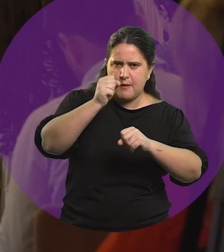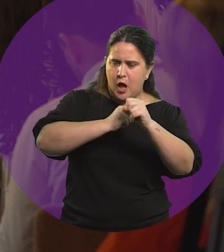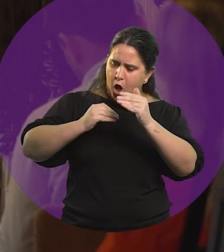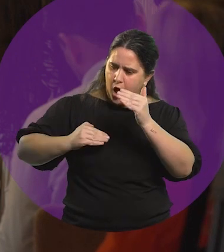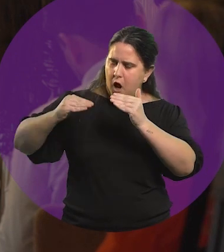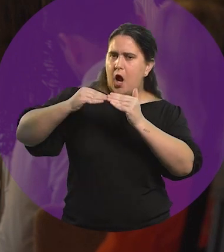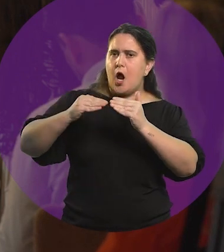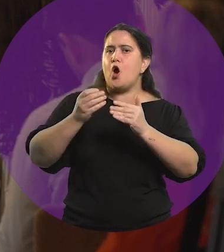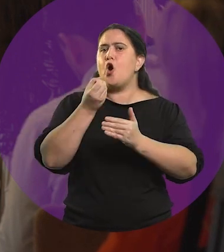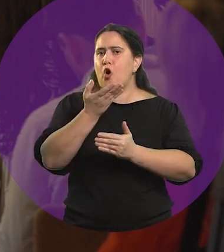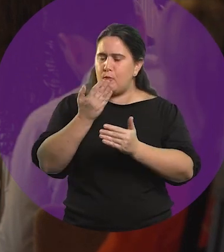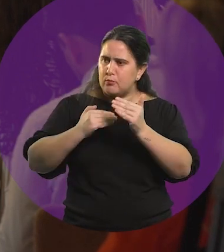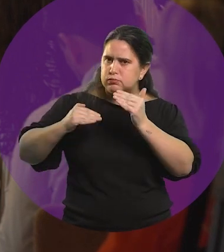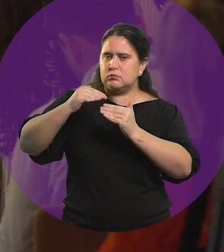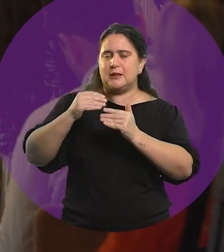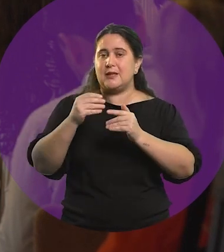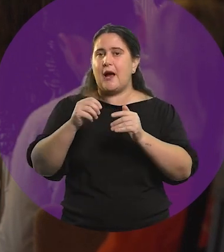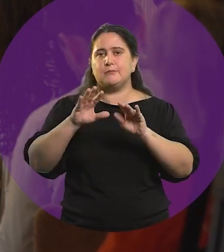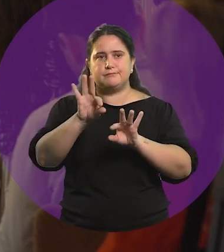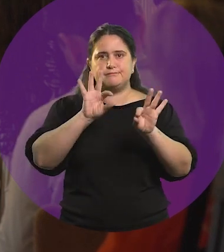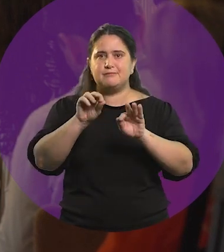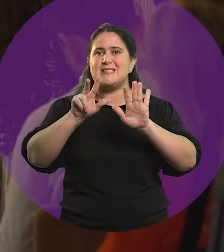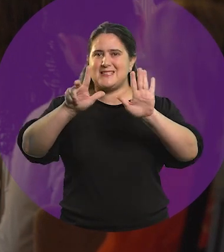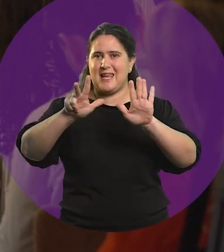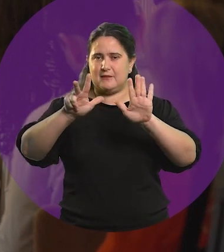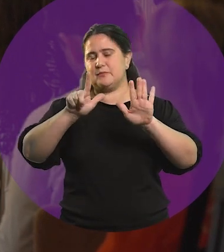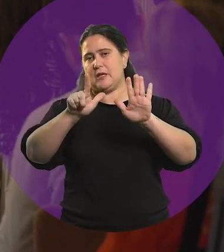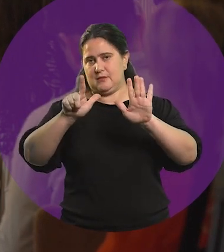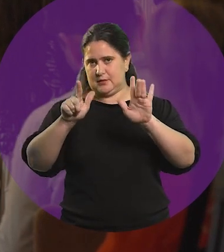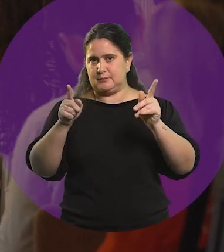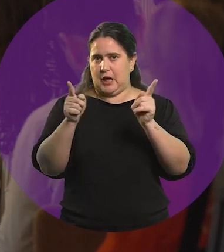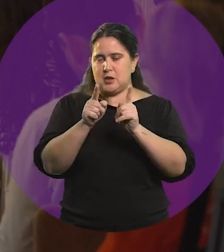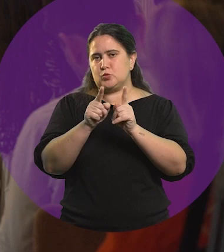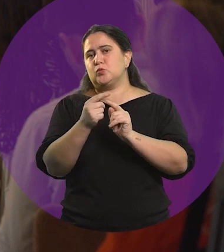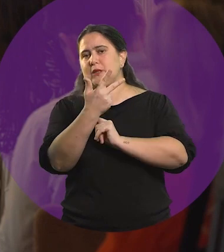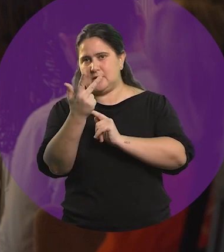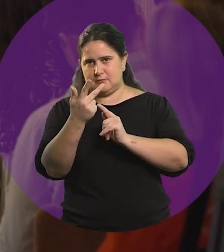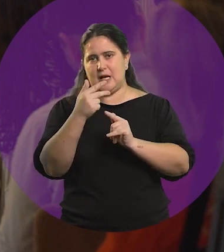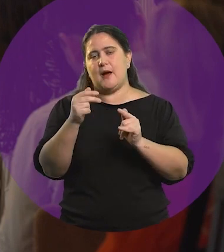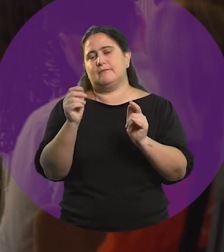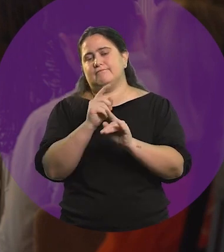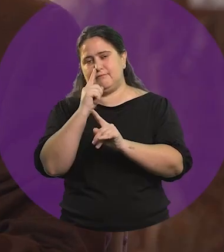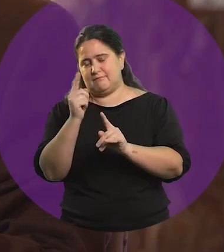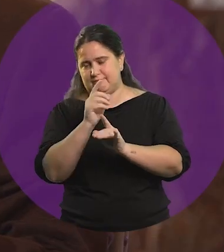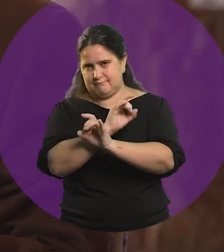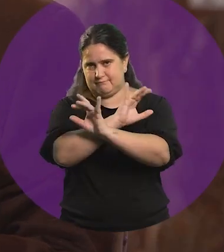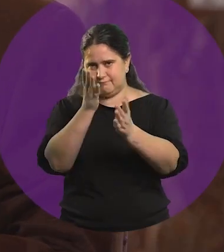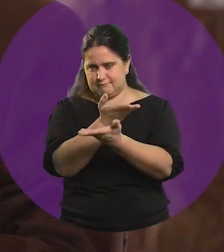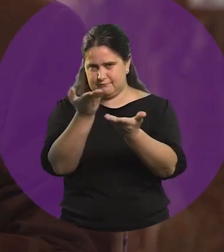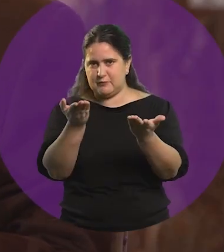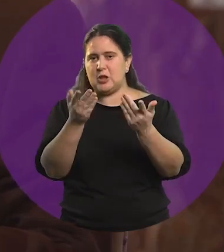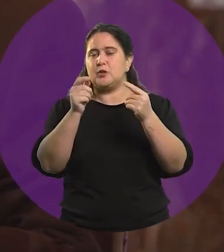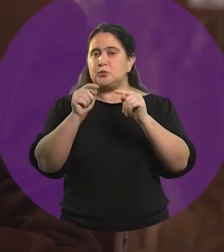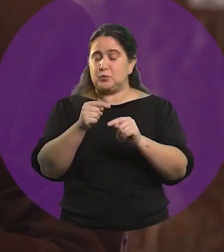género, y cómo avanzar en esto, y hemos identificado 7 dimensiones. Voy a resumirlo en 3 para que se comprenda más rápidamente. Pero básicamente es